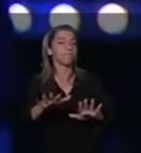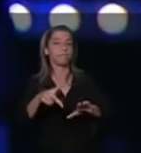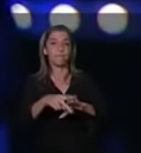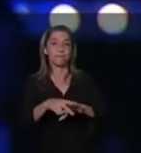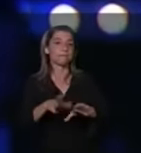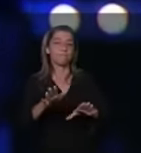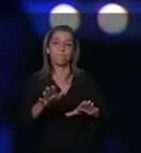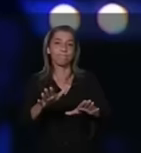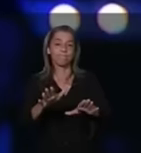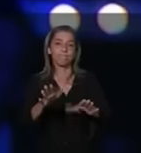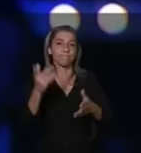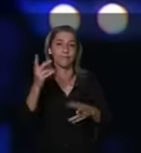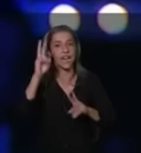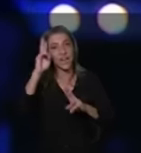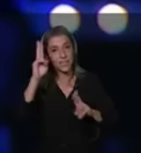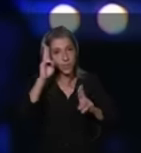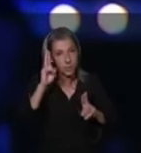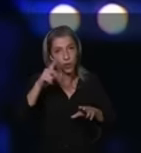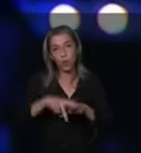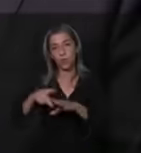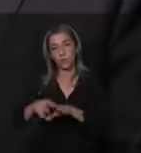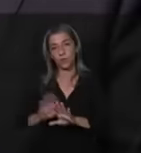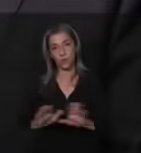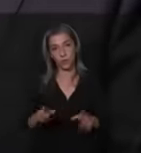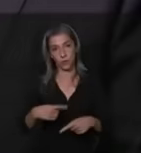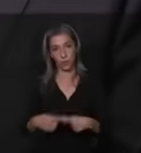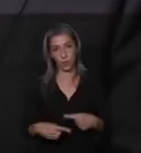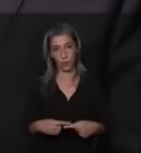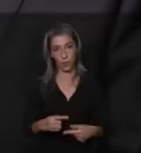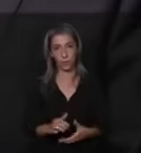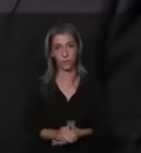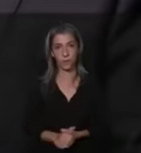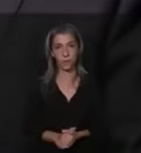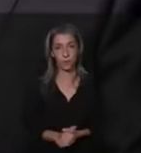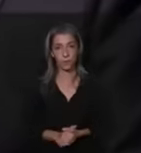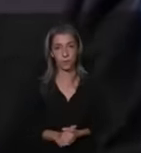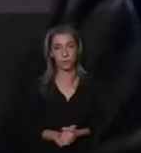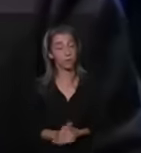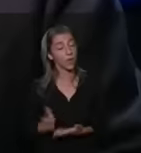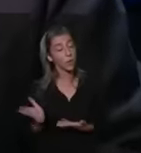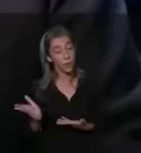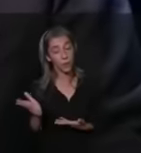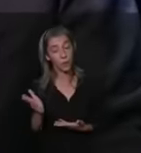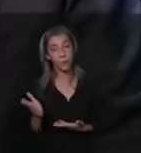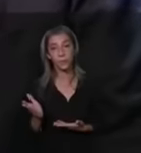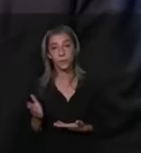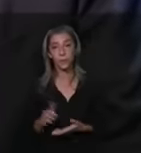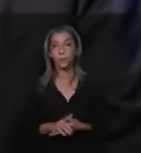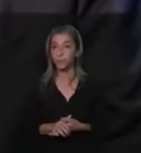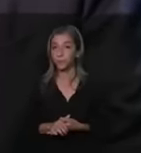interrumpan. Respétense, continúan. ¿Estaba hablando él entonces? Sí, claro.